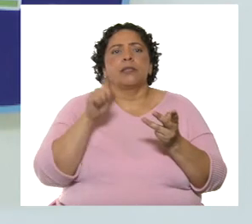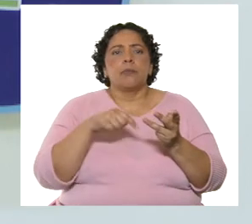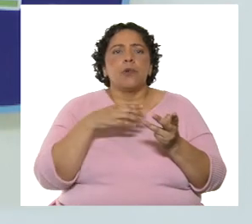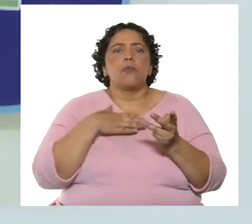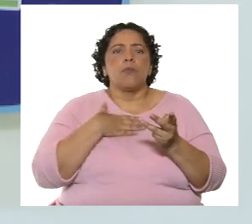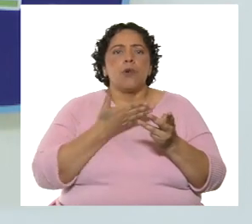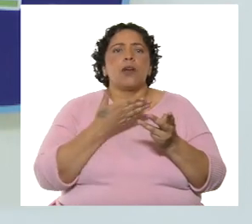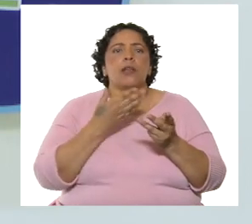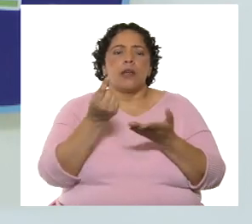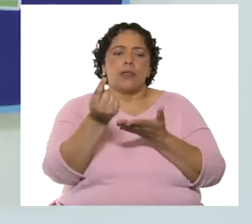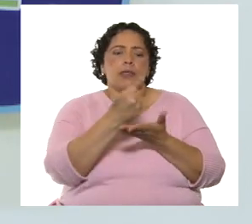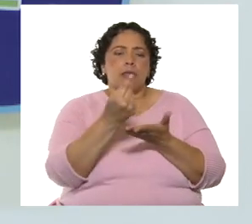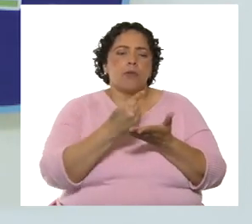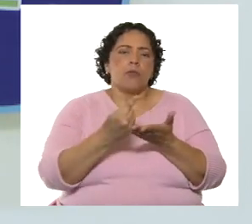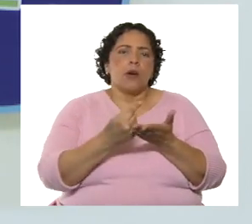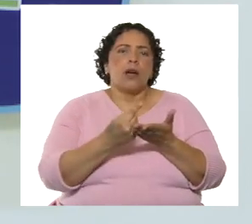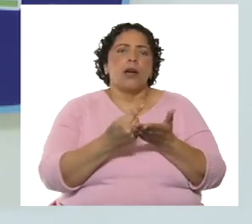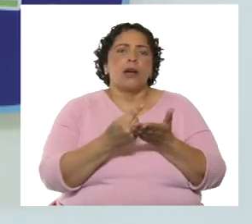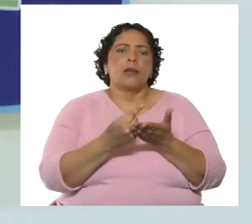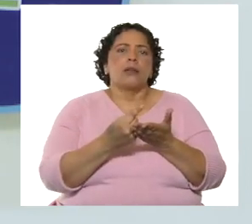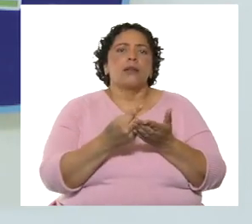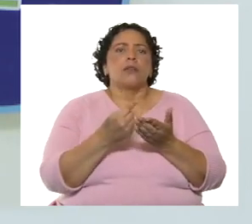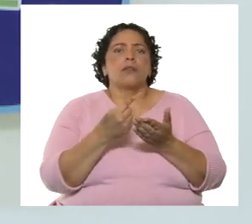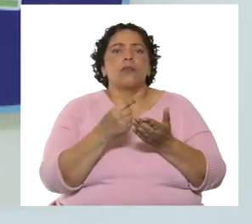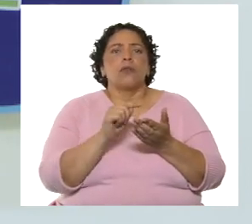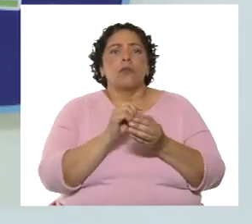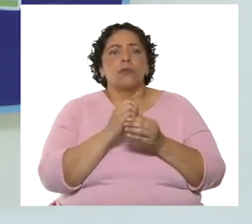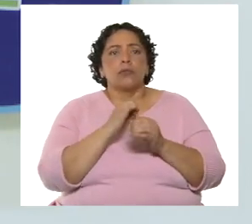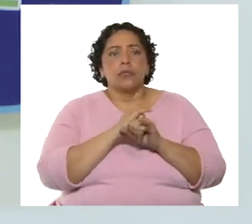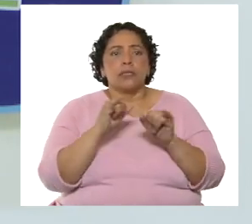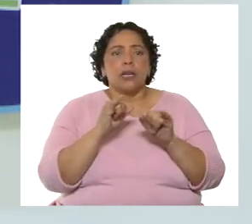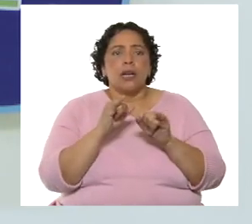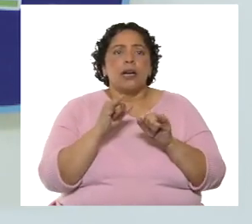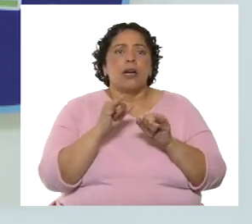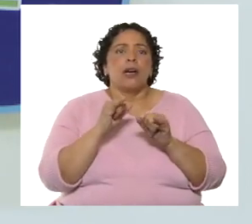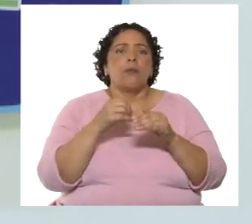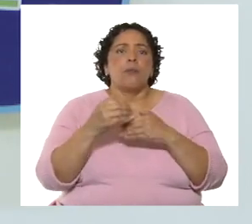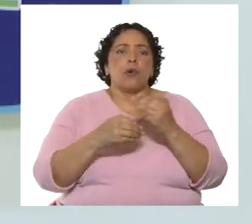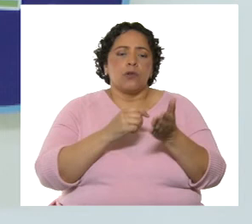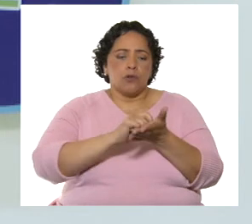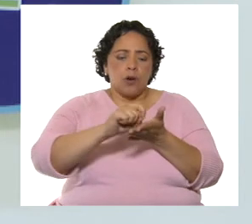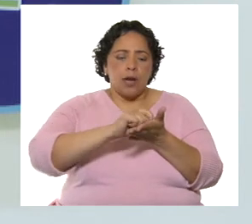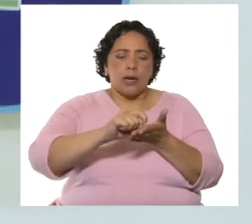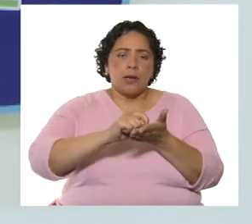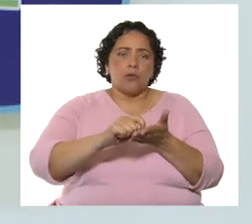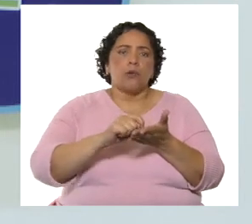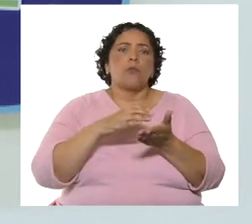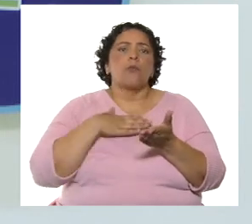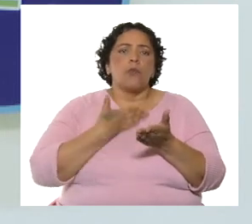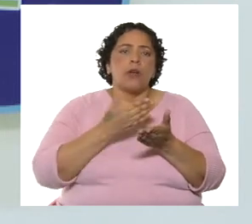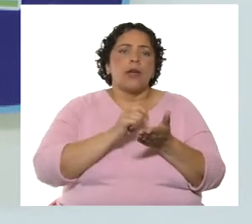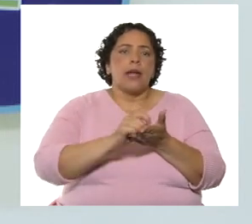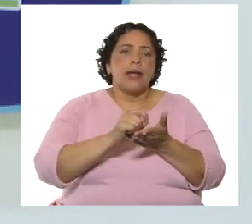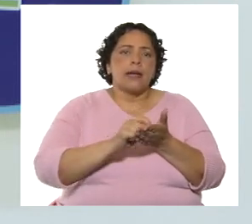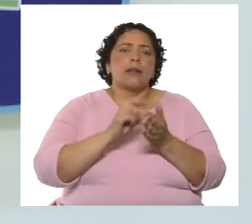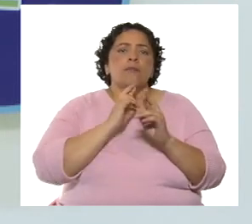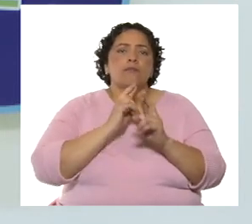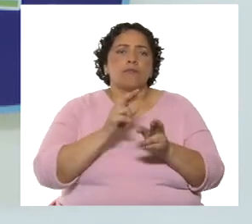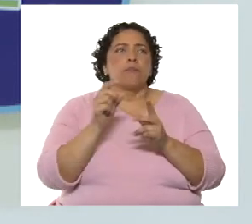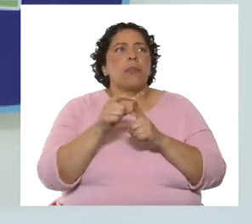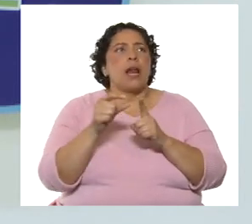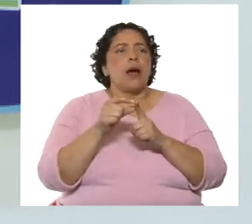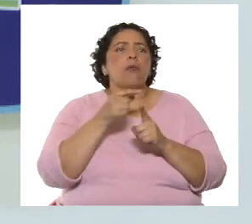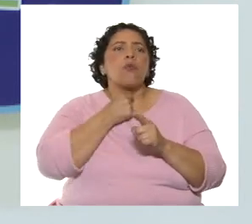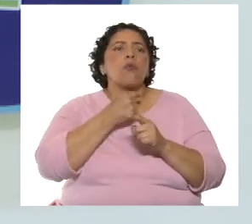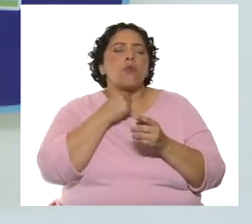plasmarlo a través de un dibujo. Si está ya iniciado en el proceso de escritura, que pueda entonces escribir palabras que les